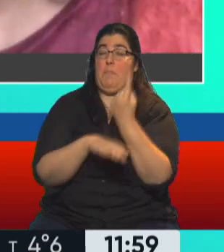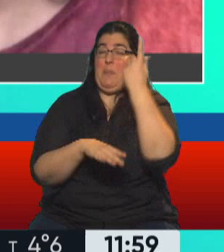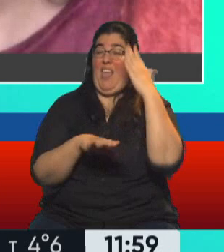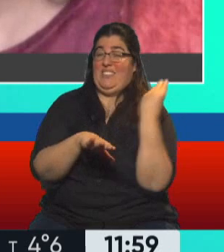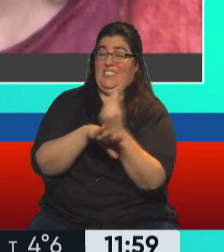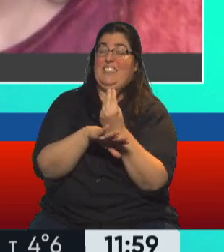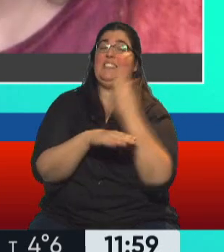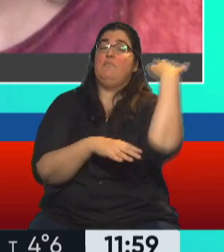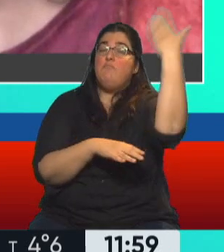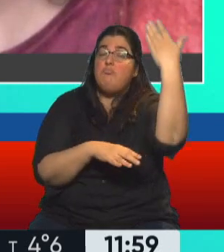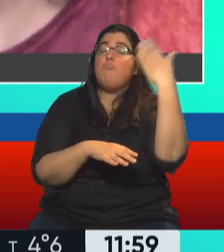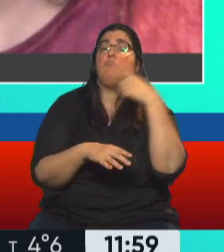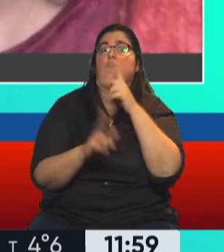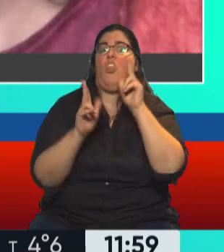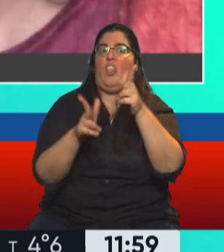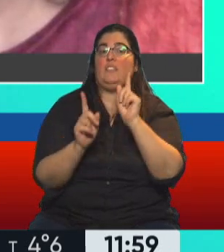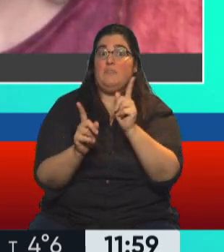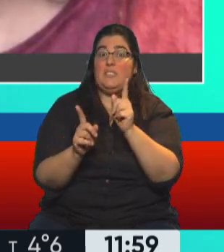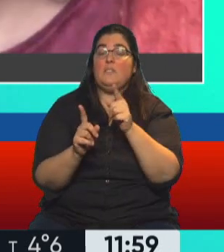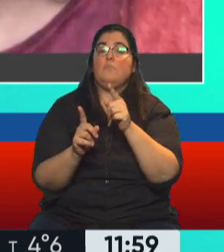y dijo, para quizá,